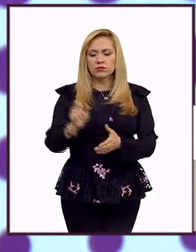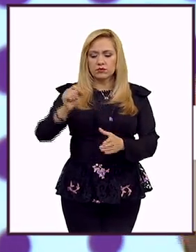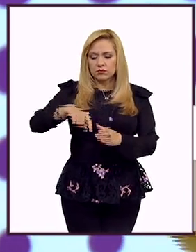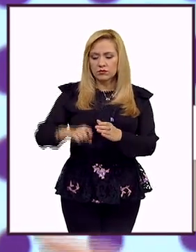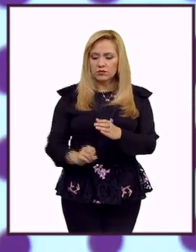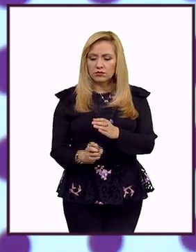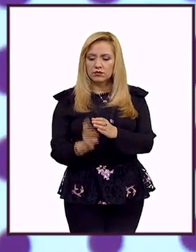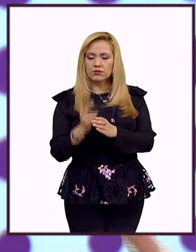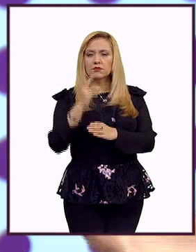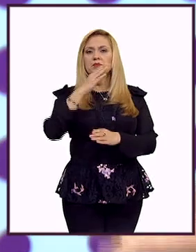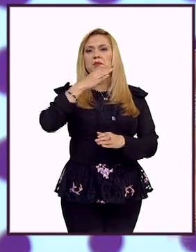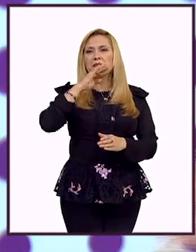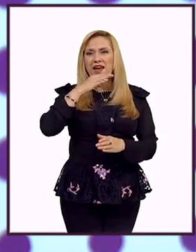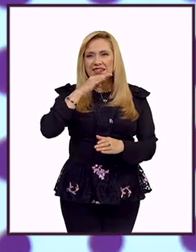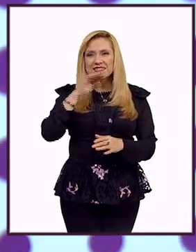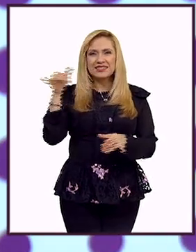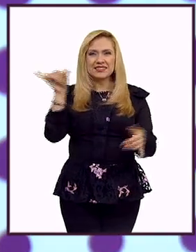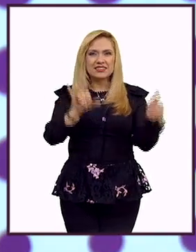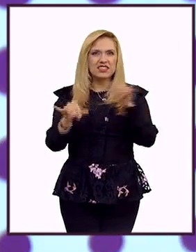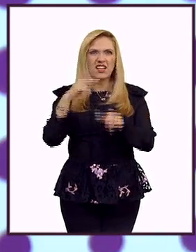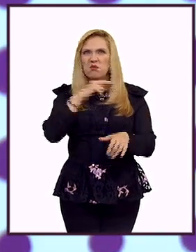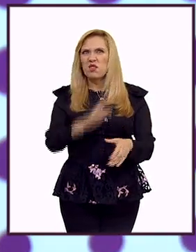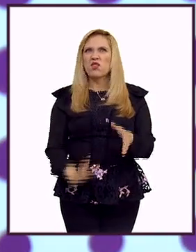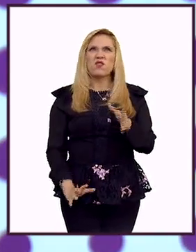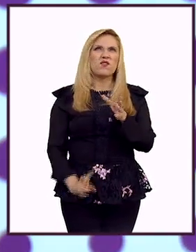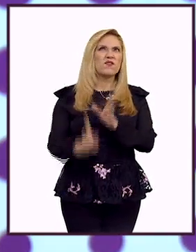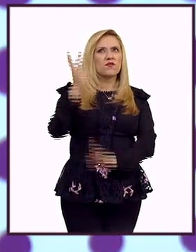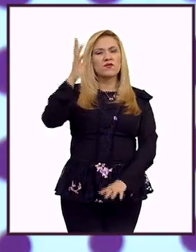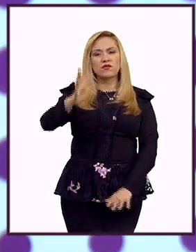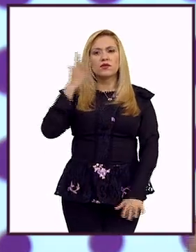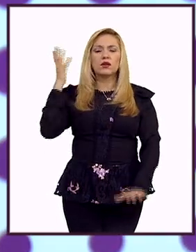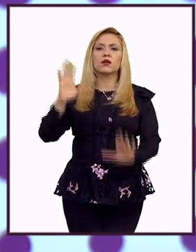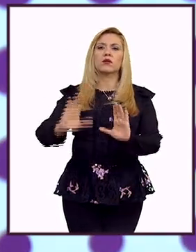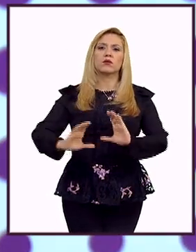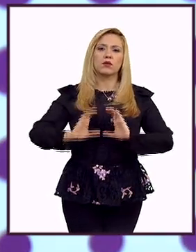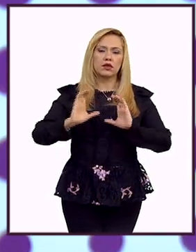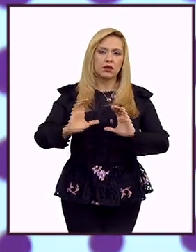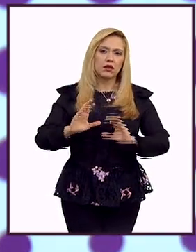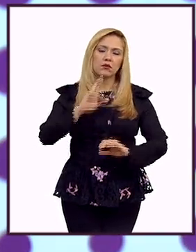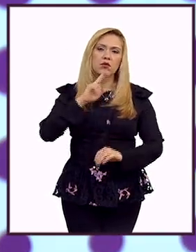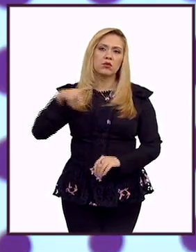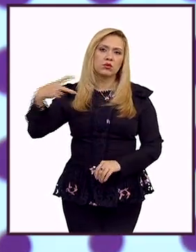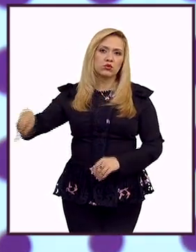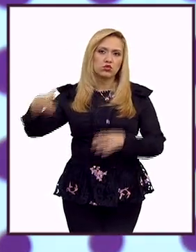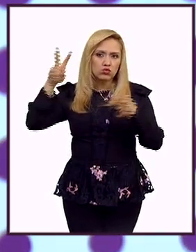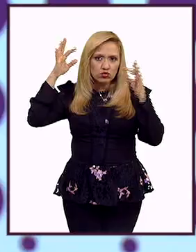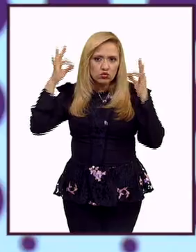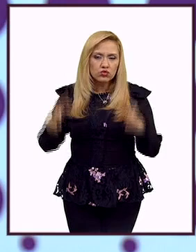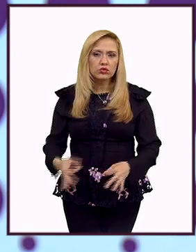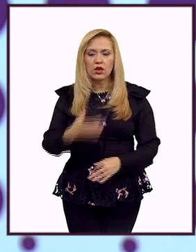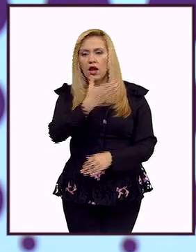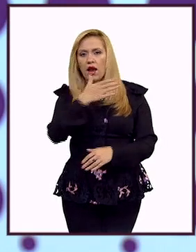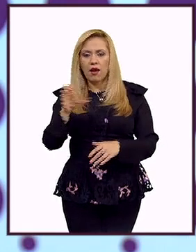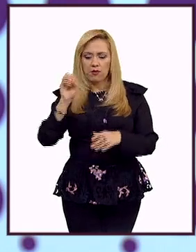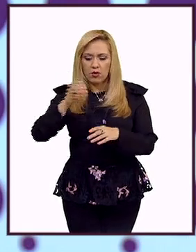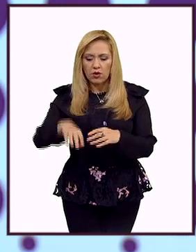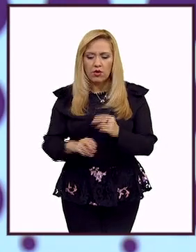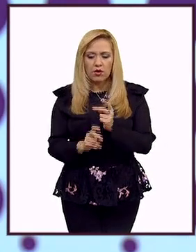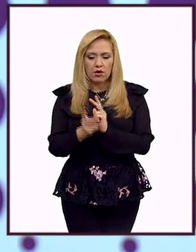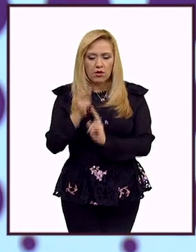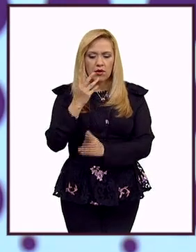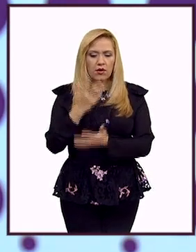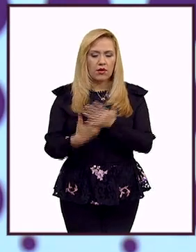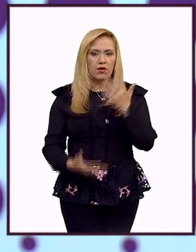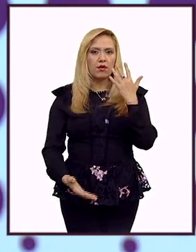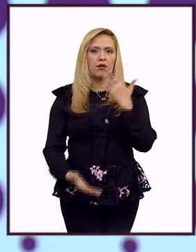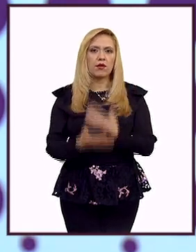por ejemplo, el del maíz transgénico y la posibilidad de proteger las semillas nativas, criollas y campesinas, Claro. digamos, de este mercado